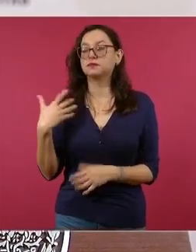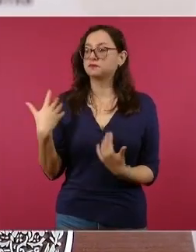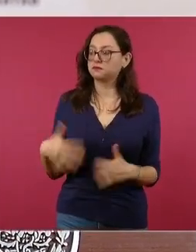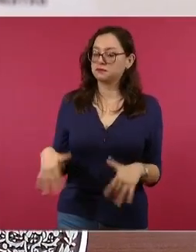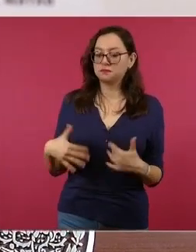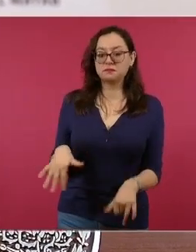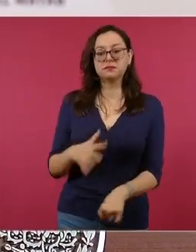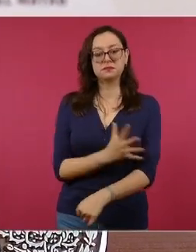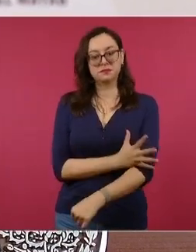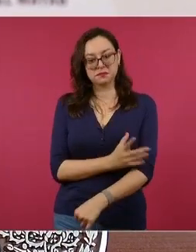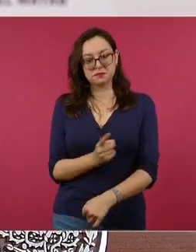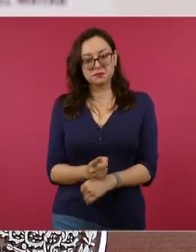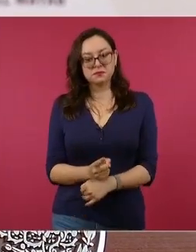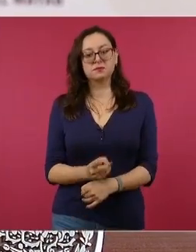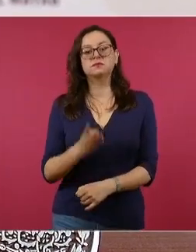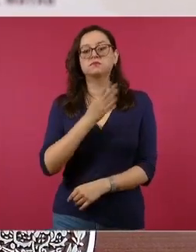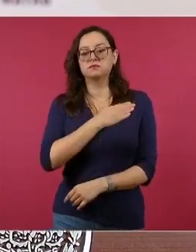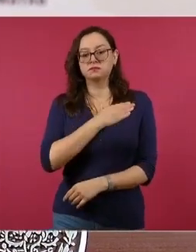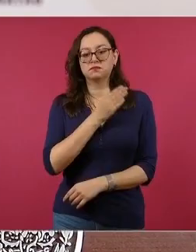buena,